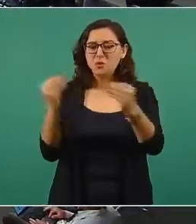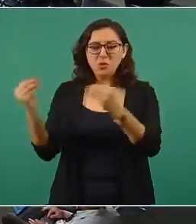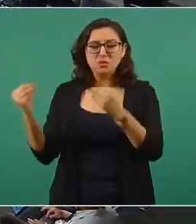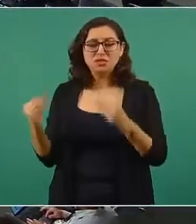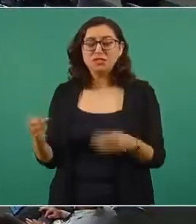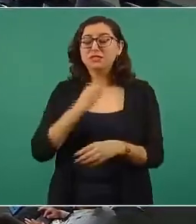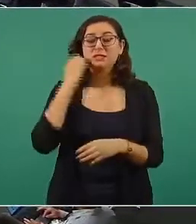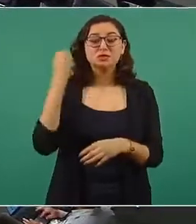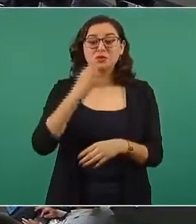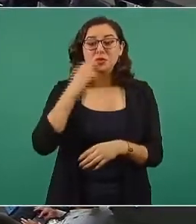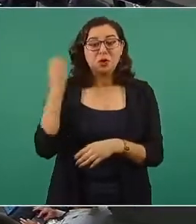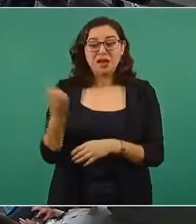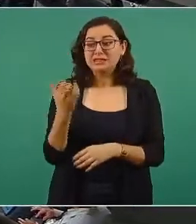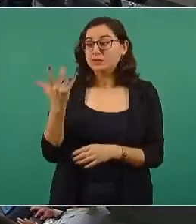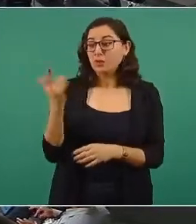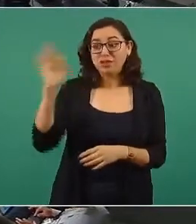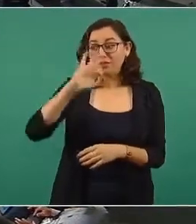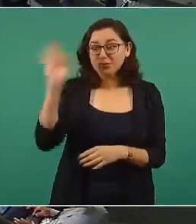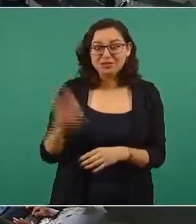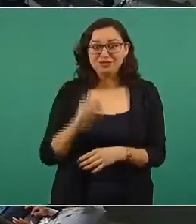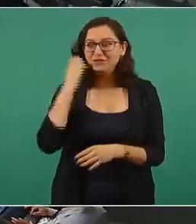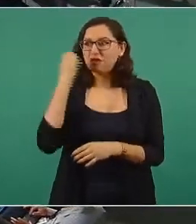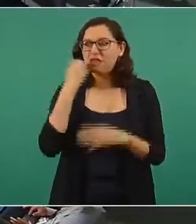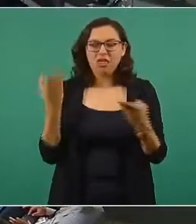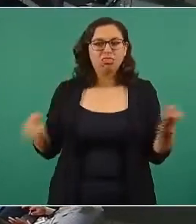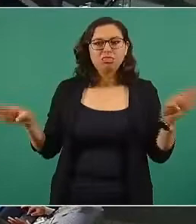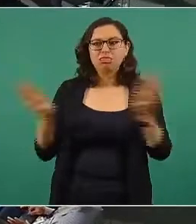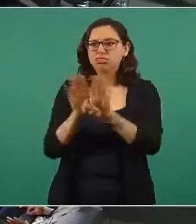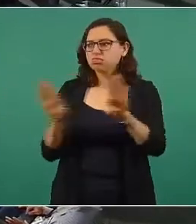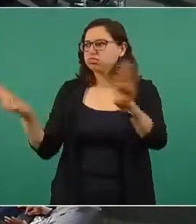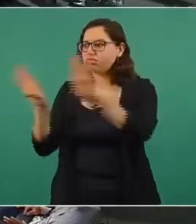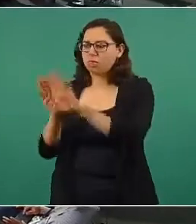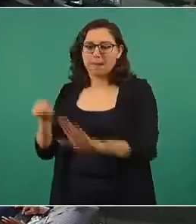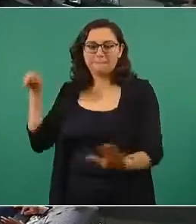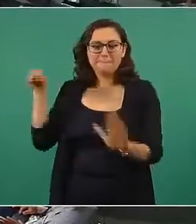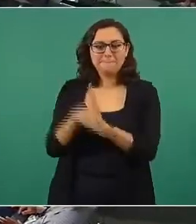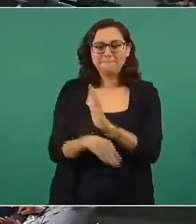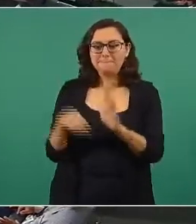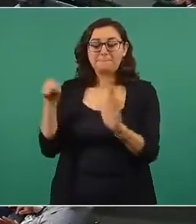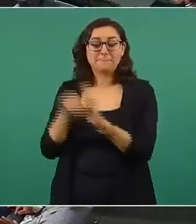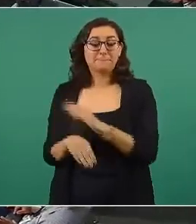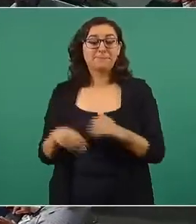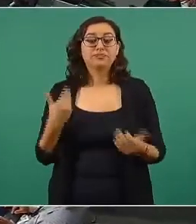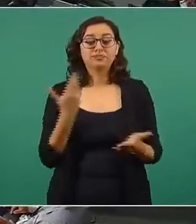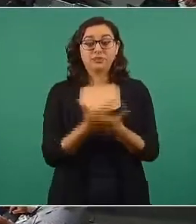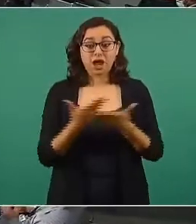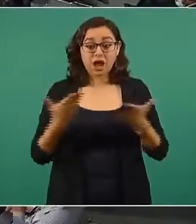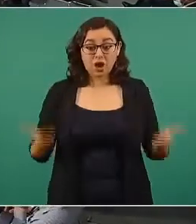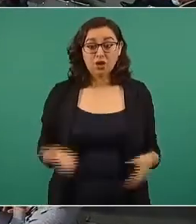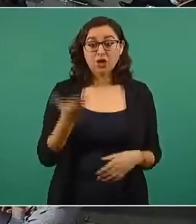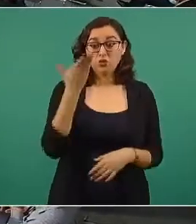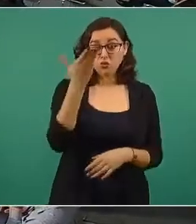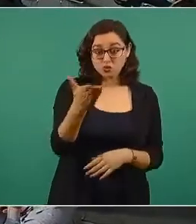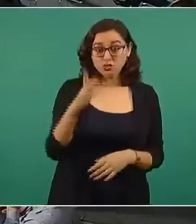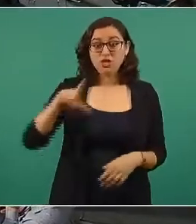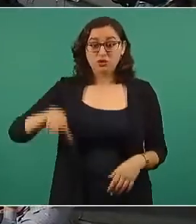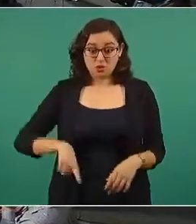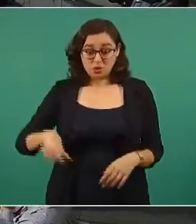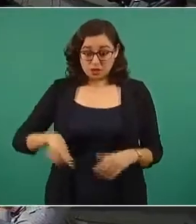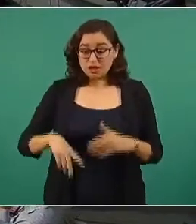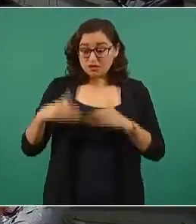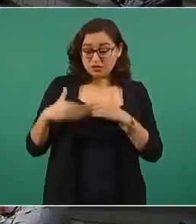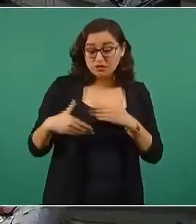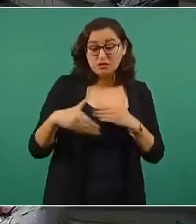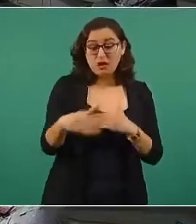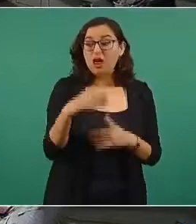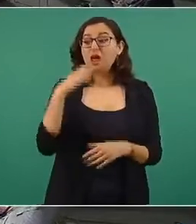como le decía, más de la mitad de las escuelas normales rurales. ¿Hay algún programa de su gobierno de rescate a las escuelas normales rurales? Y